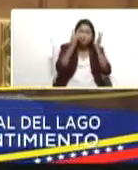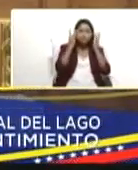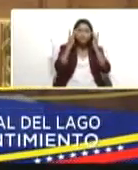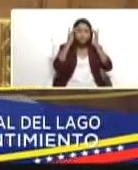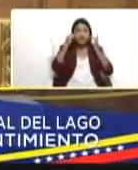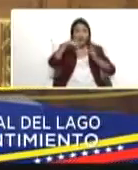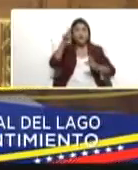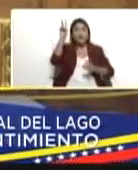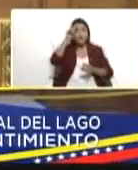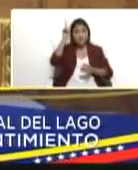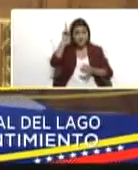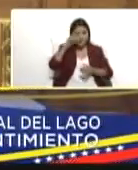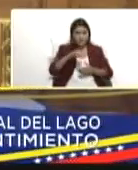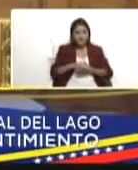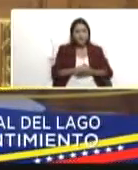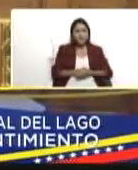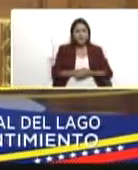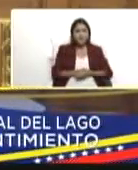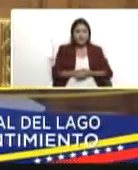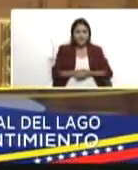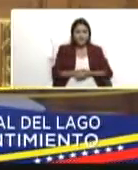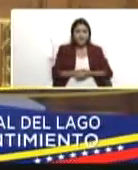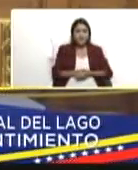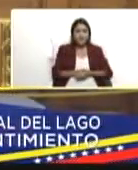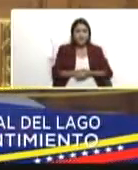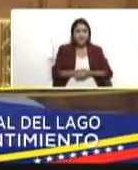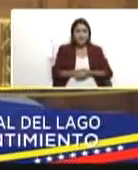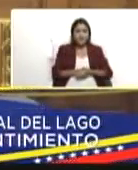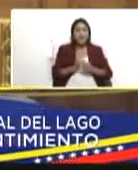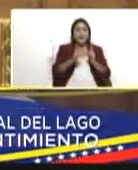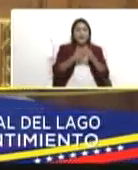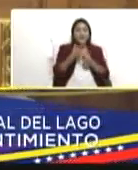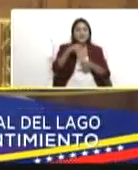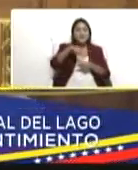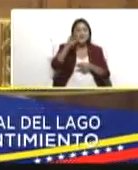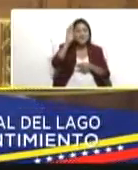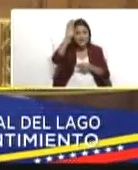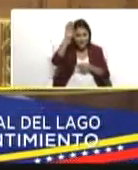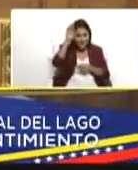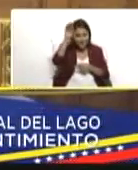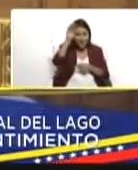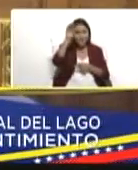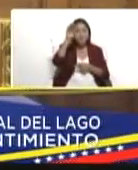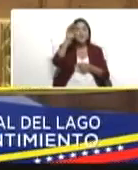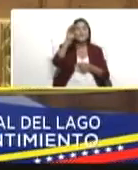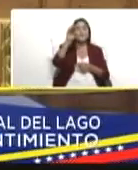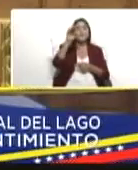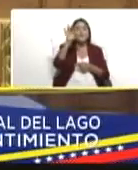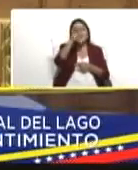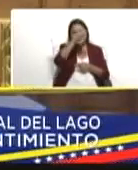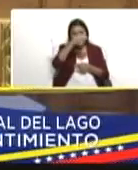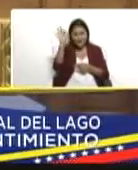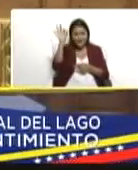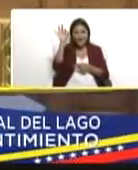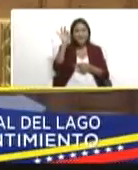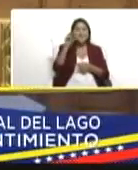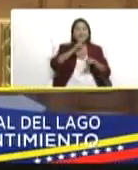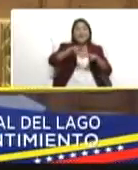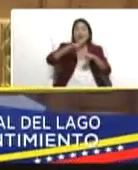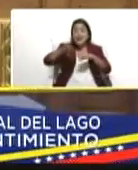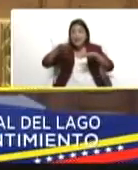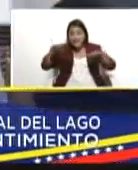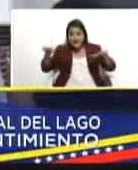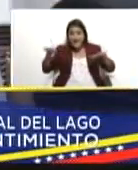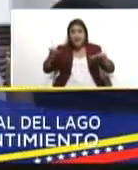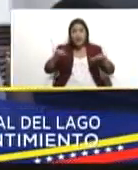venezolana Venezuela tiene garantizado Su futuro en esa generación genial de niños y niñas que desde la